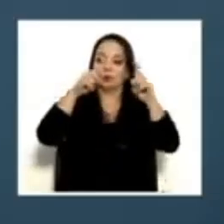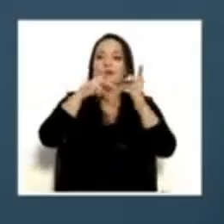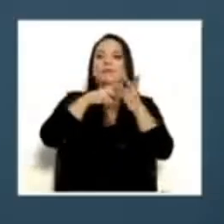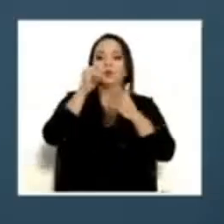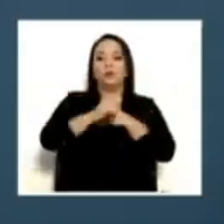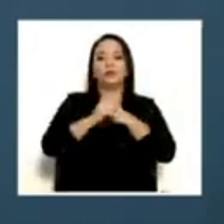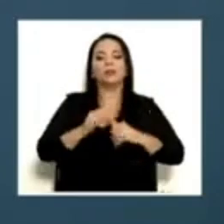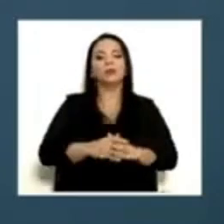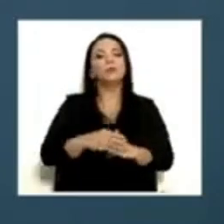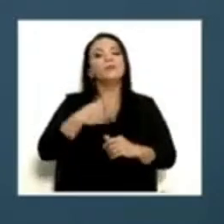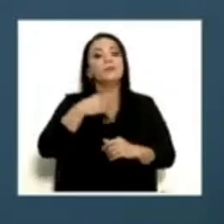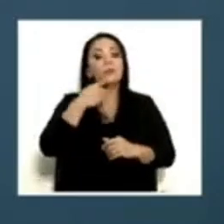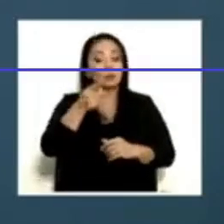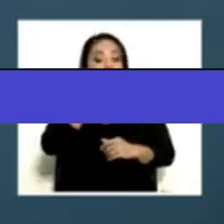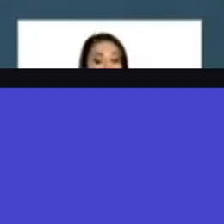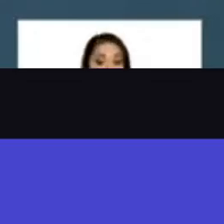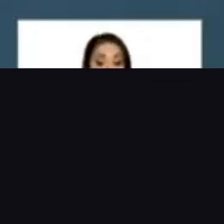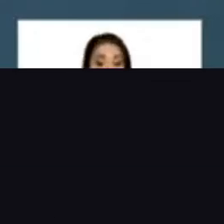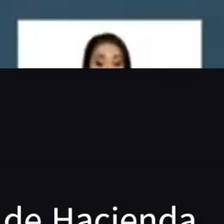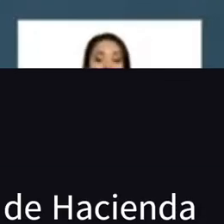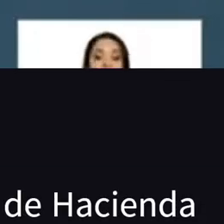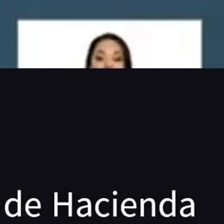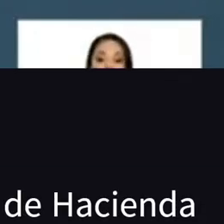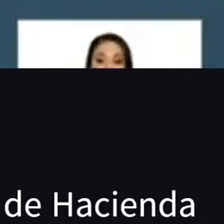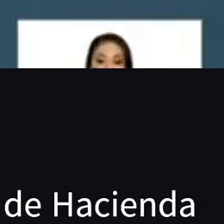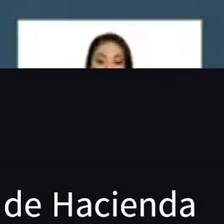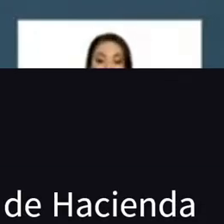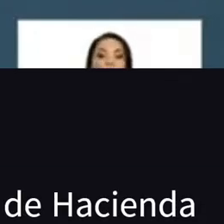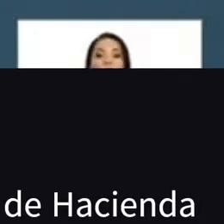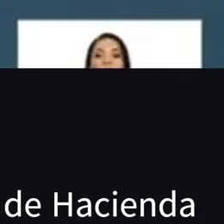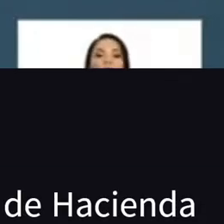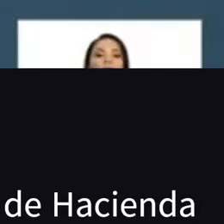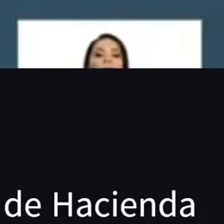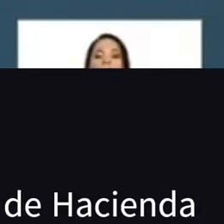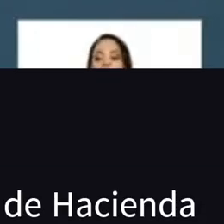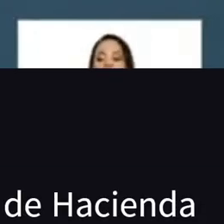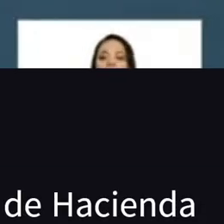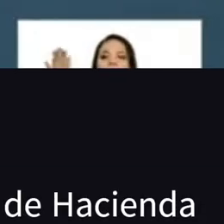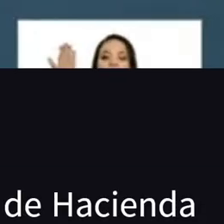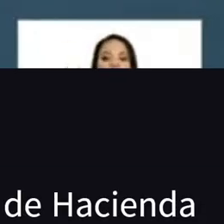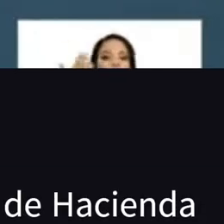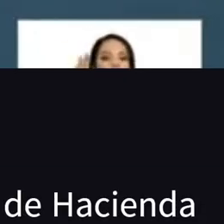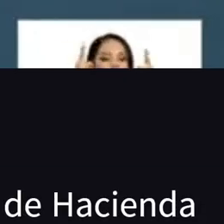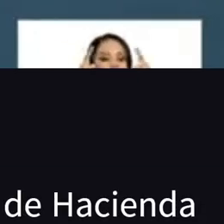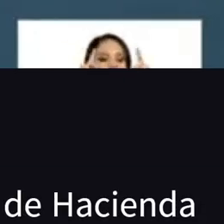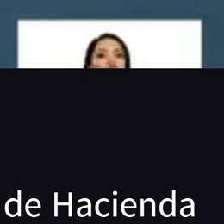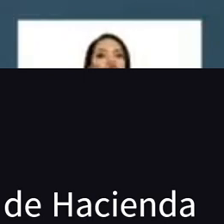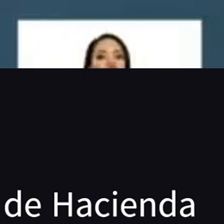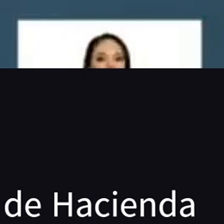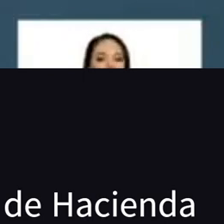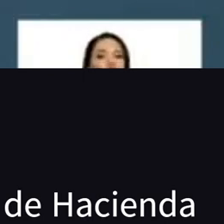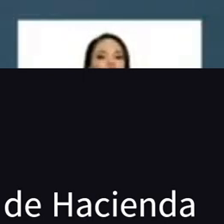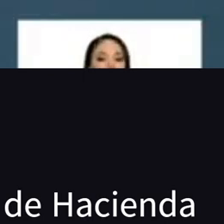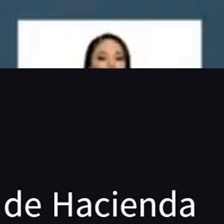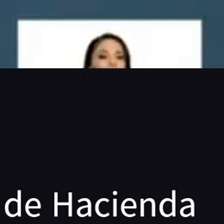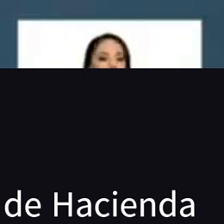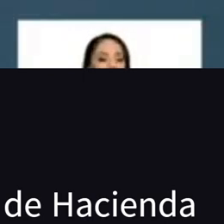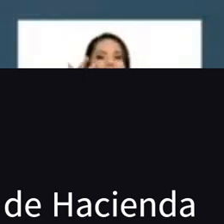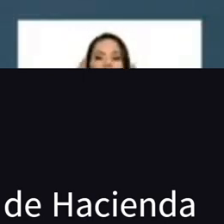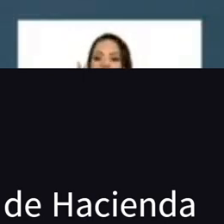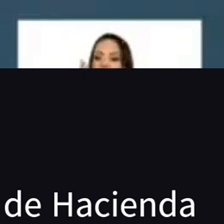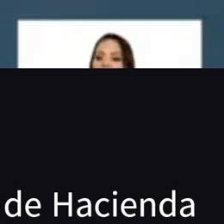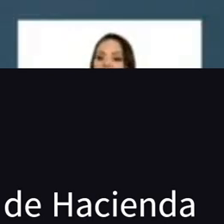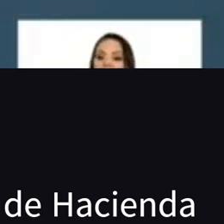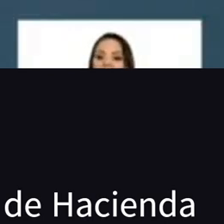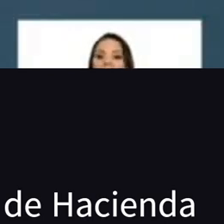Quiero decirles que este viernes se dio ya la adjudicación, no hubo objeciones y entramos en